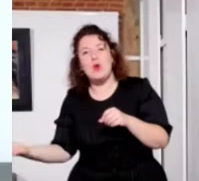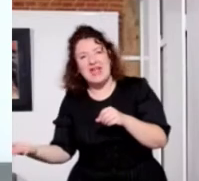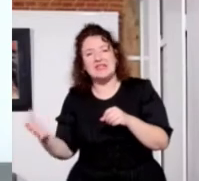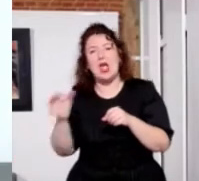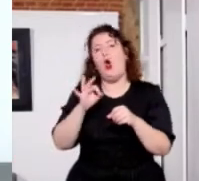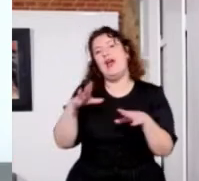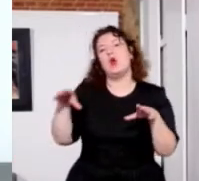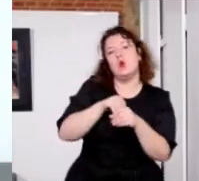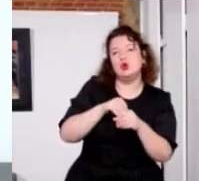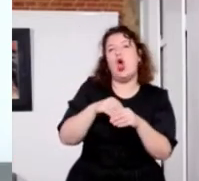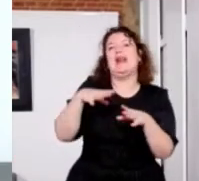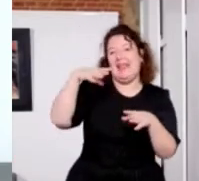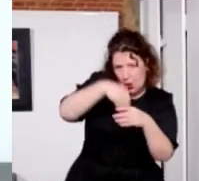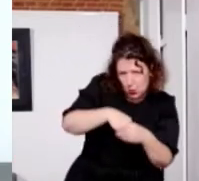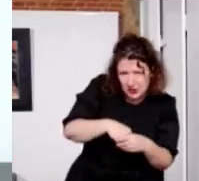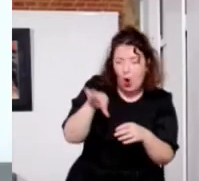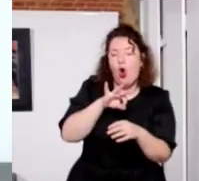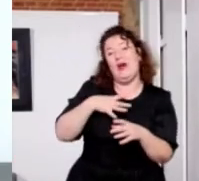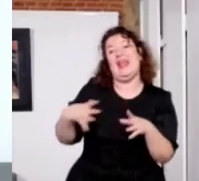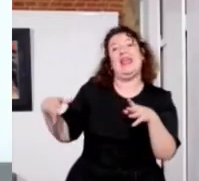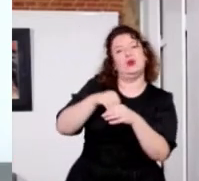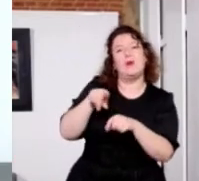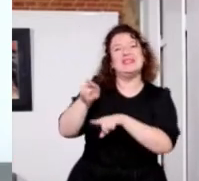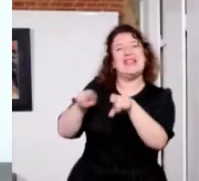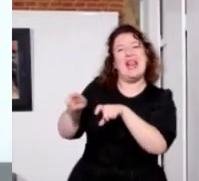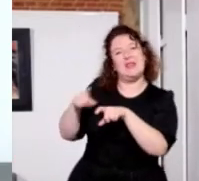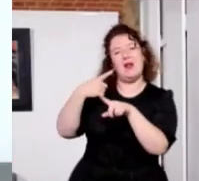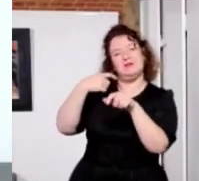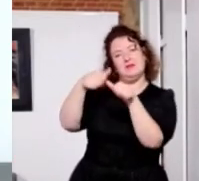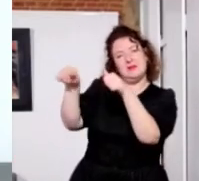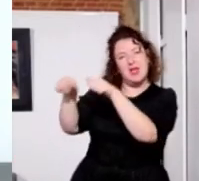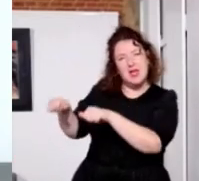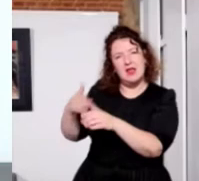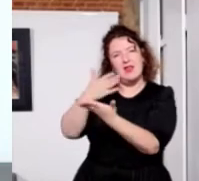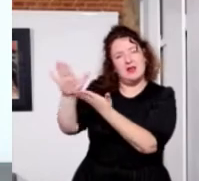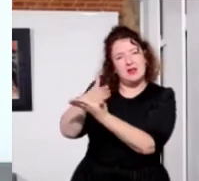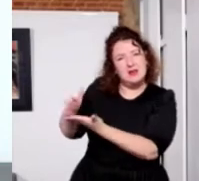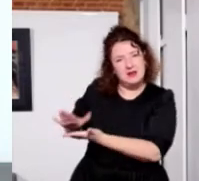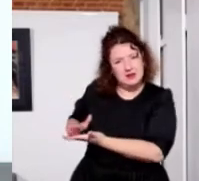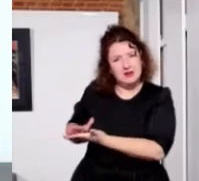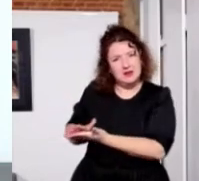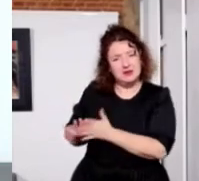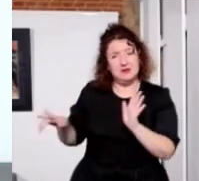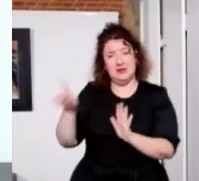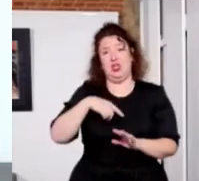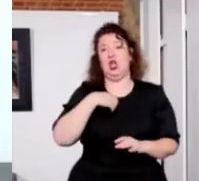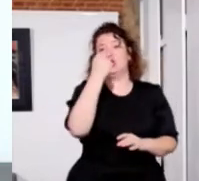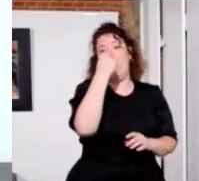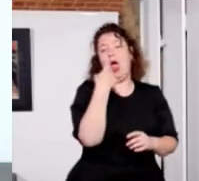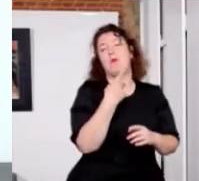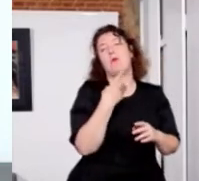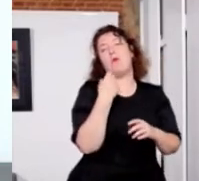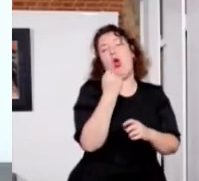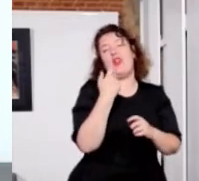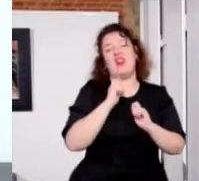inclusiva, o mejor, de una inclusión diferencial y selectiva de los sujetos en el espacio normado de la soberanía y el poder,